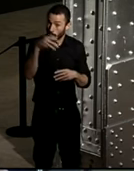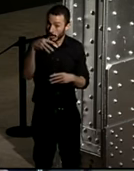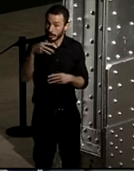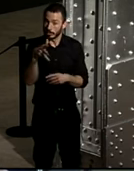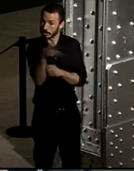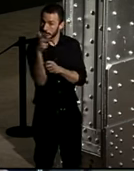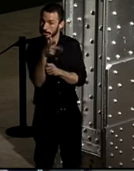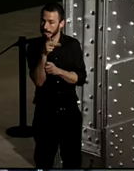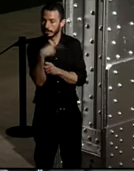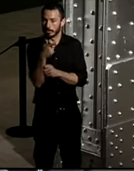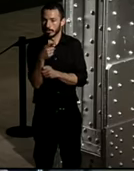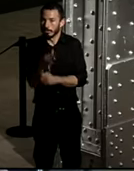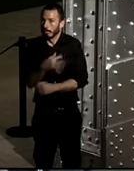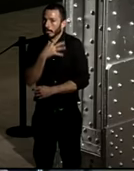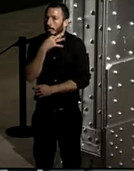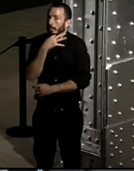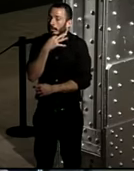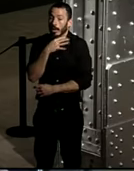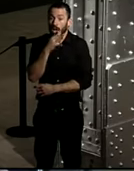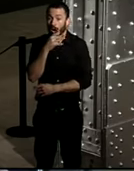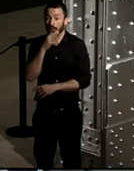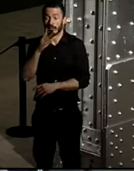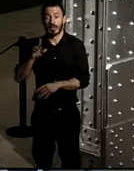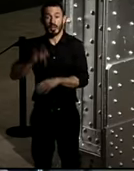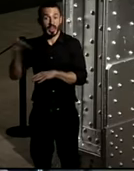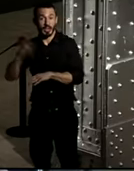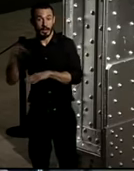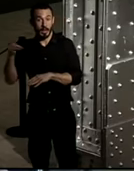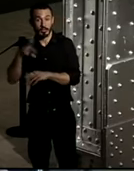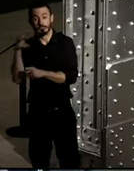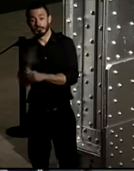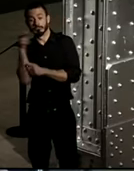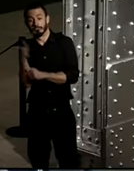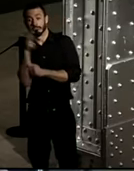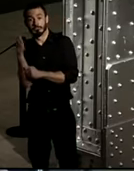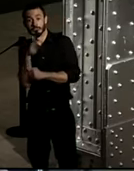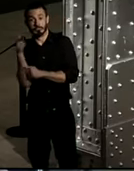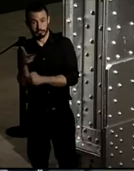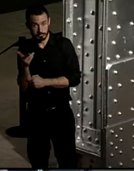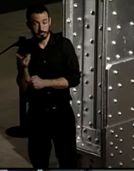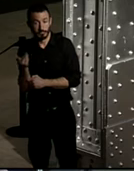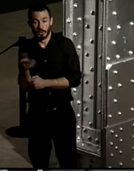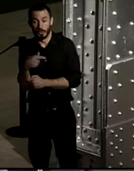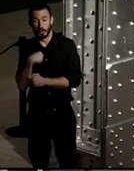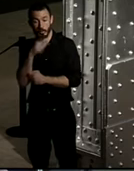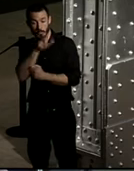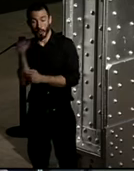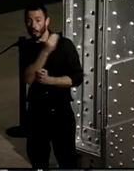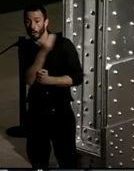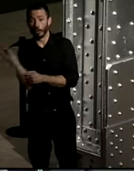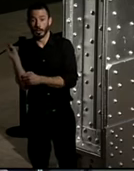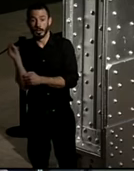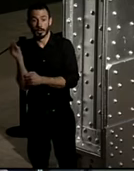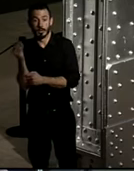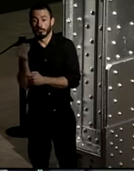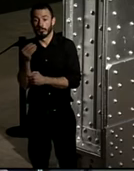tal, y una cosa que veo yo en digitales, cuando ruedan a veces ahora los jóvenes en digitales, es que cantan motor y